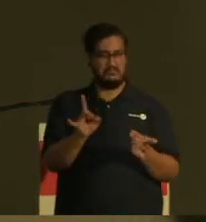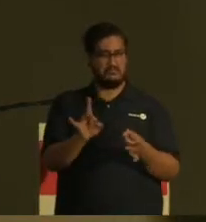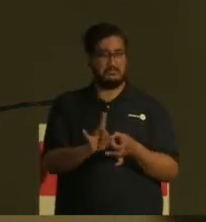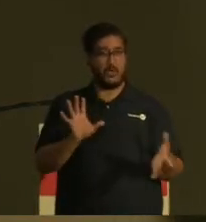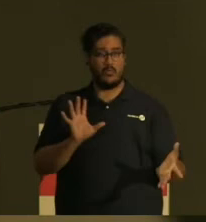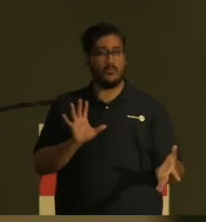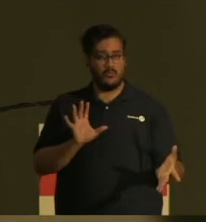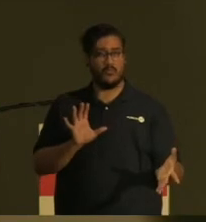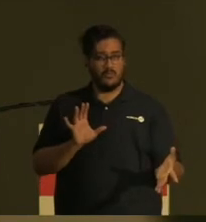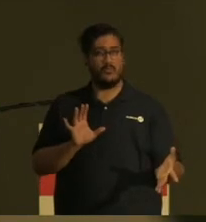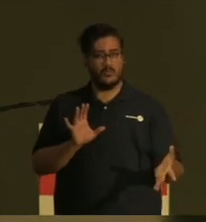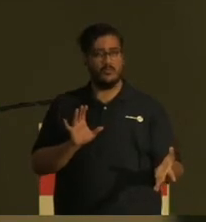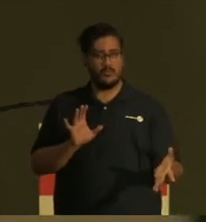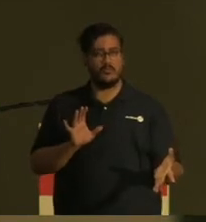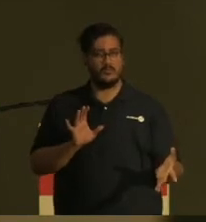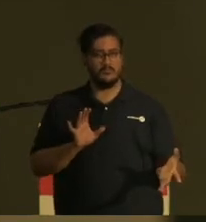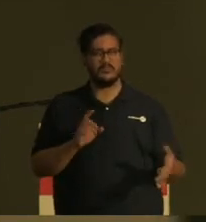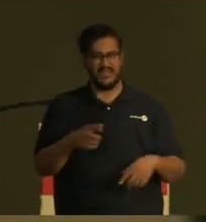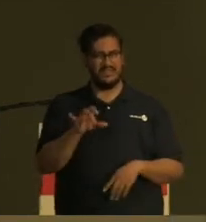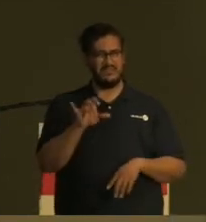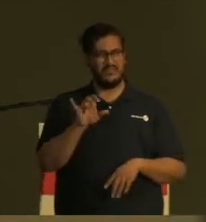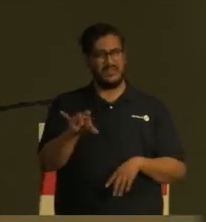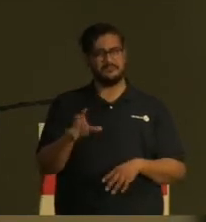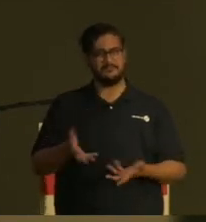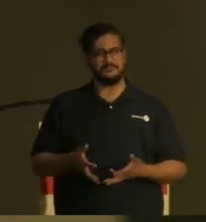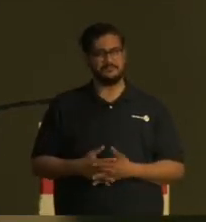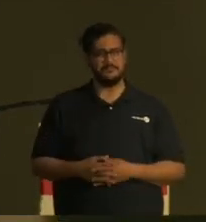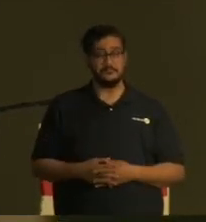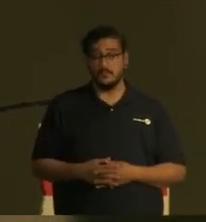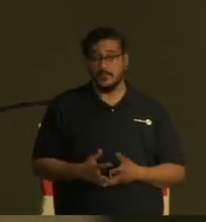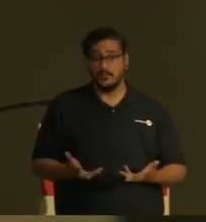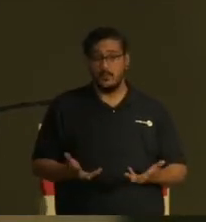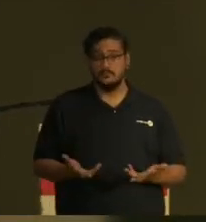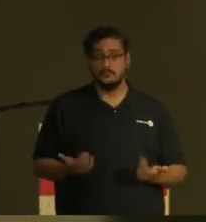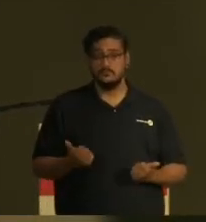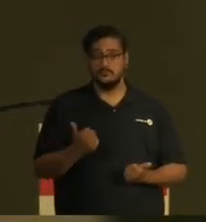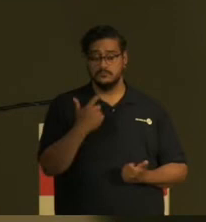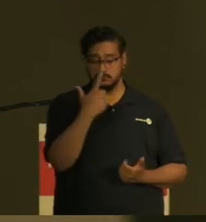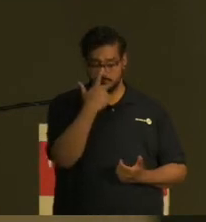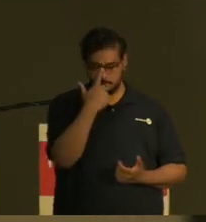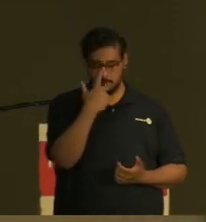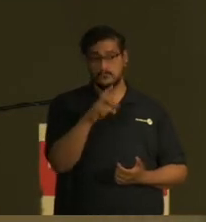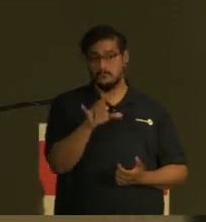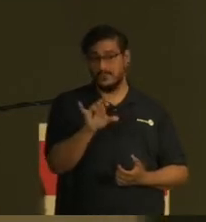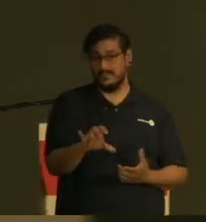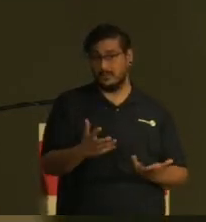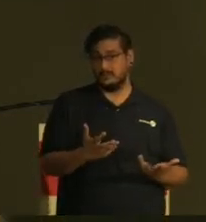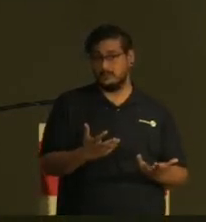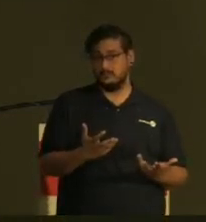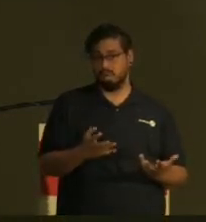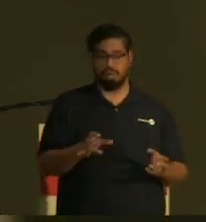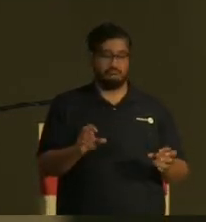la belleza, la muerte corrompe cualquier belleza, ¿no? Entonces, eso es. Eso puede ser, porque no es